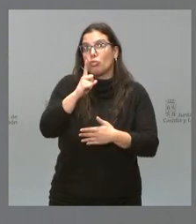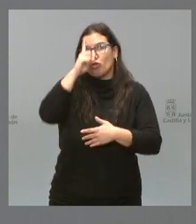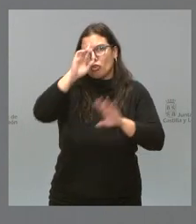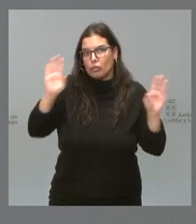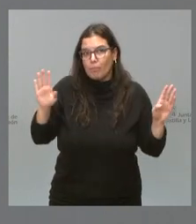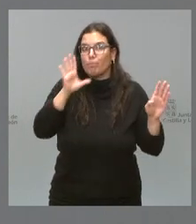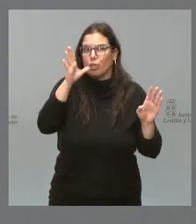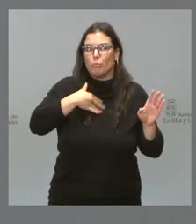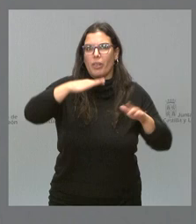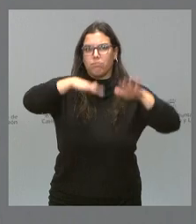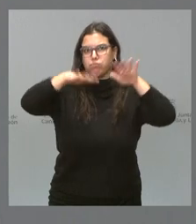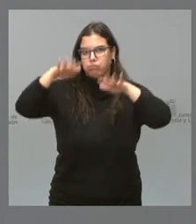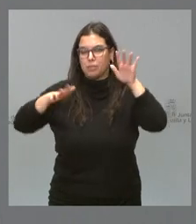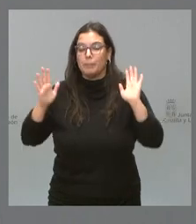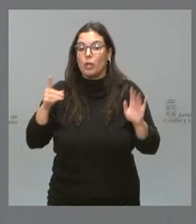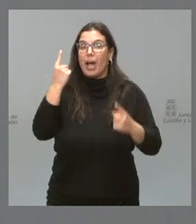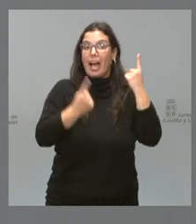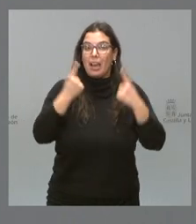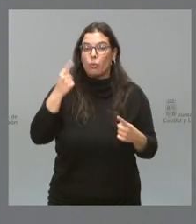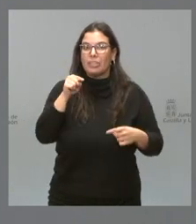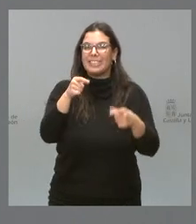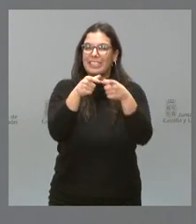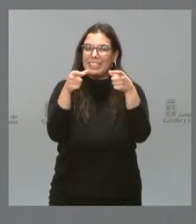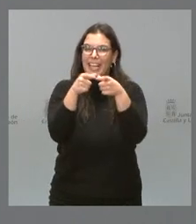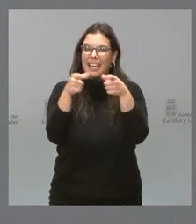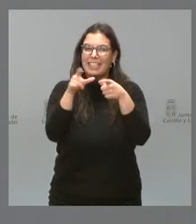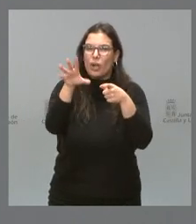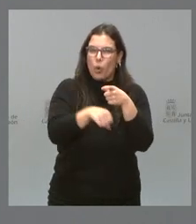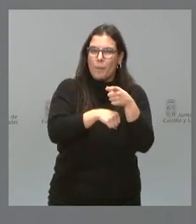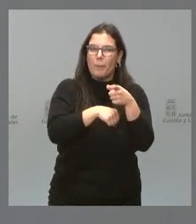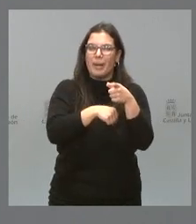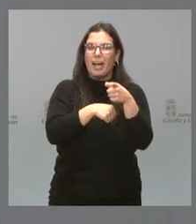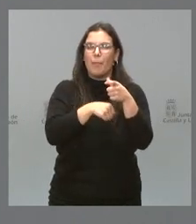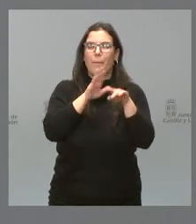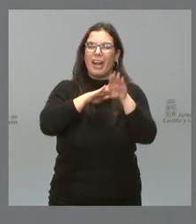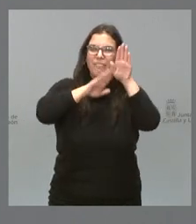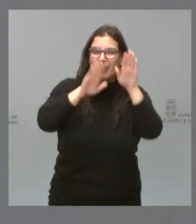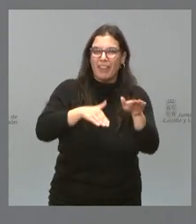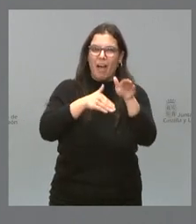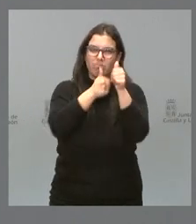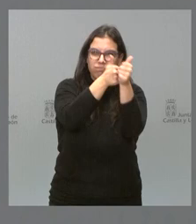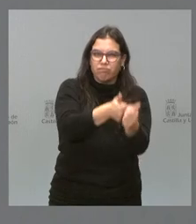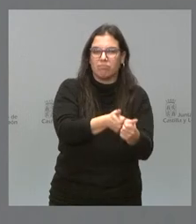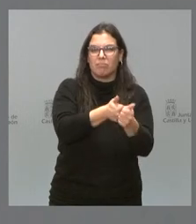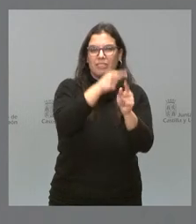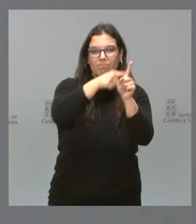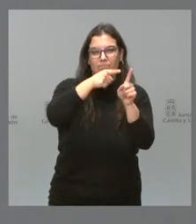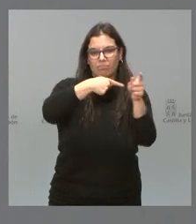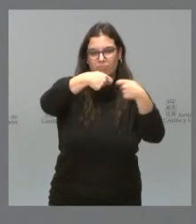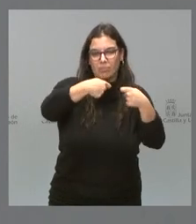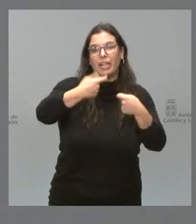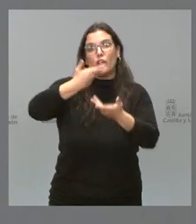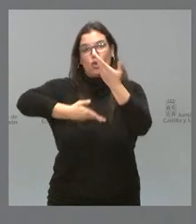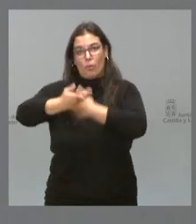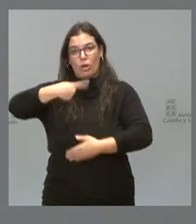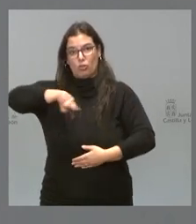las diferencias pueden existir de esas tarjetas de compra y de fidelización que tienen algunos ayuntamientos y que tienen la colaboración de la